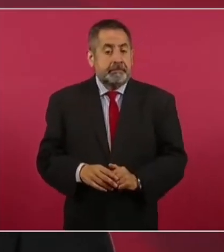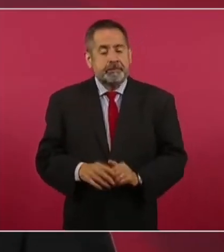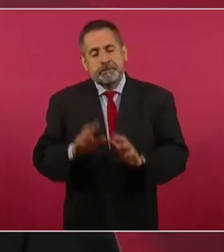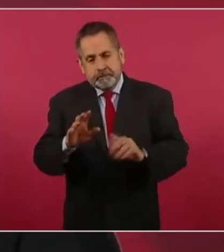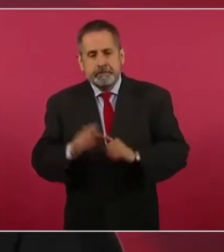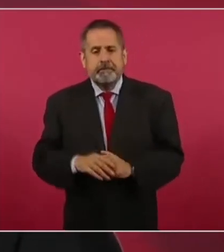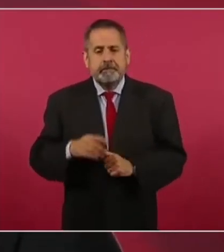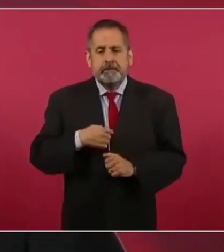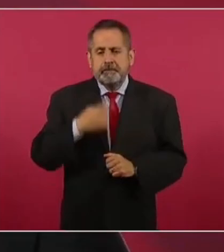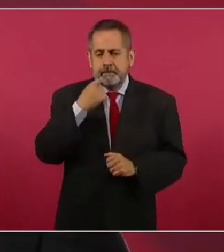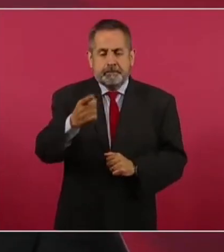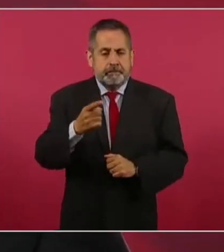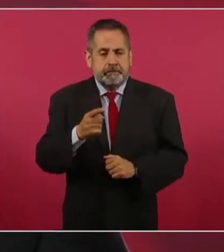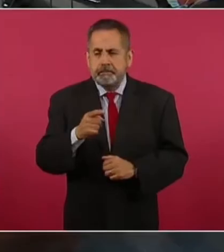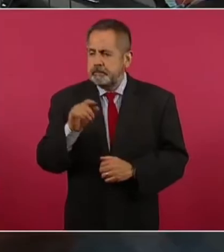Entonces le decía yo: